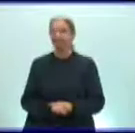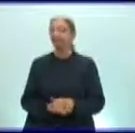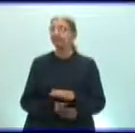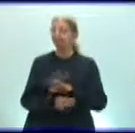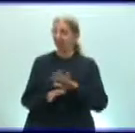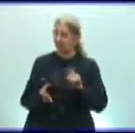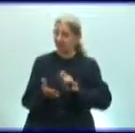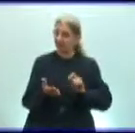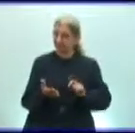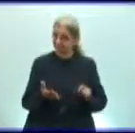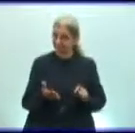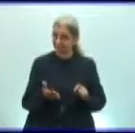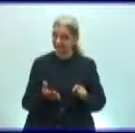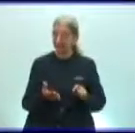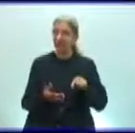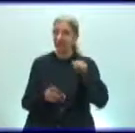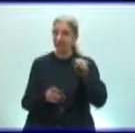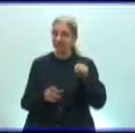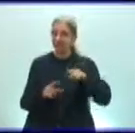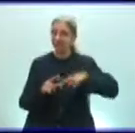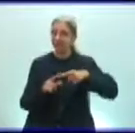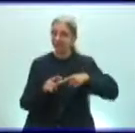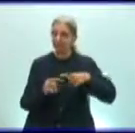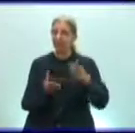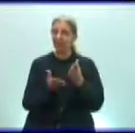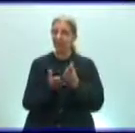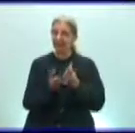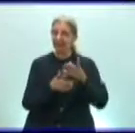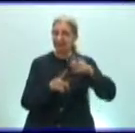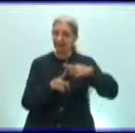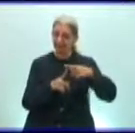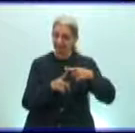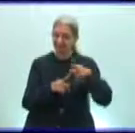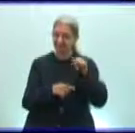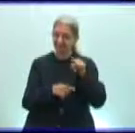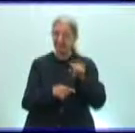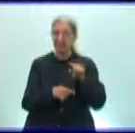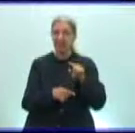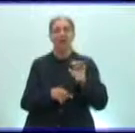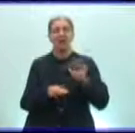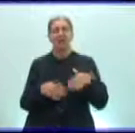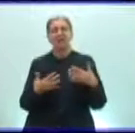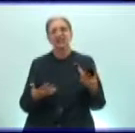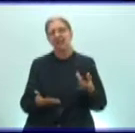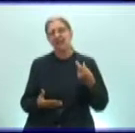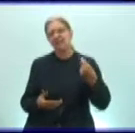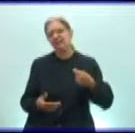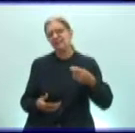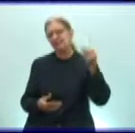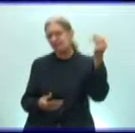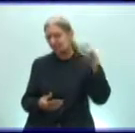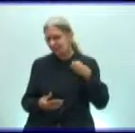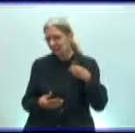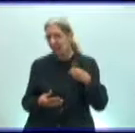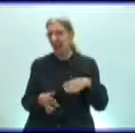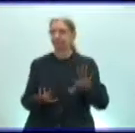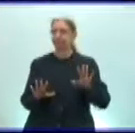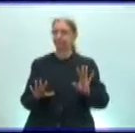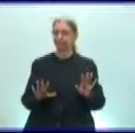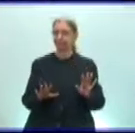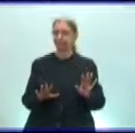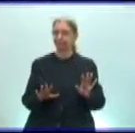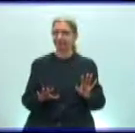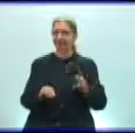Copiado, dónde se localizan los contenidos, ejemplos de ejercicio, vamos a decir que para este contenido que vamos a dar, que ya dijimos